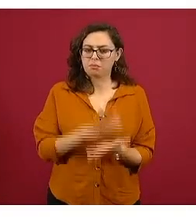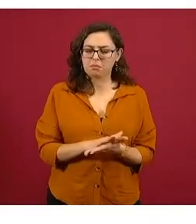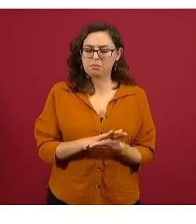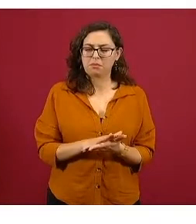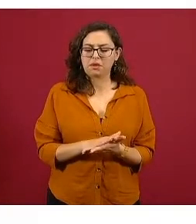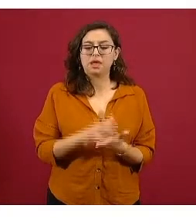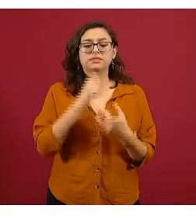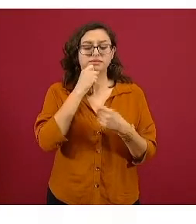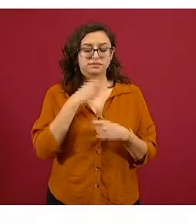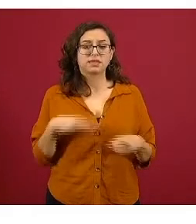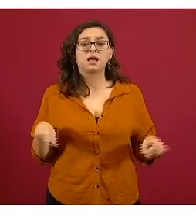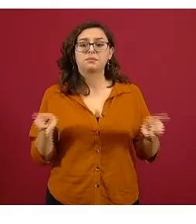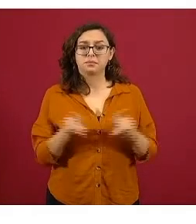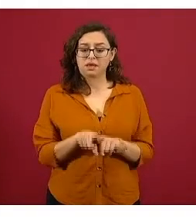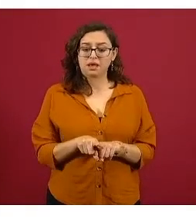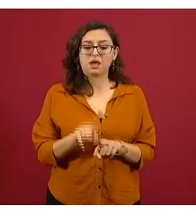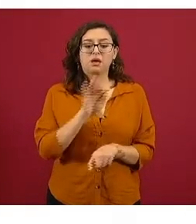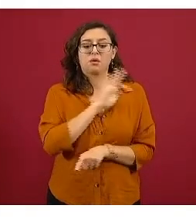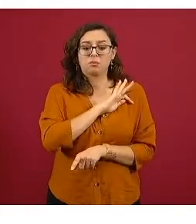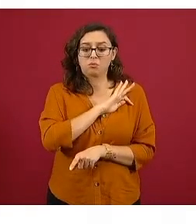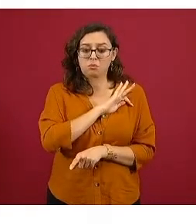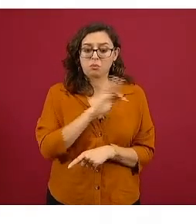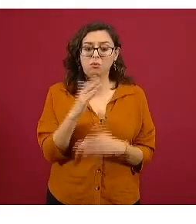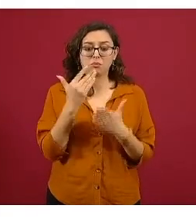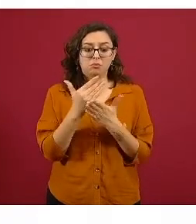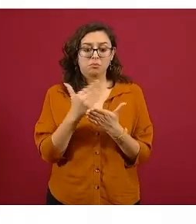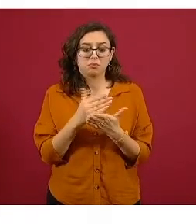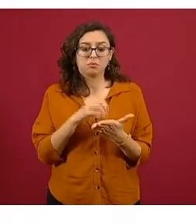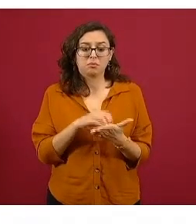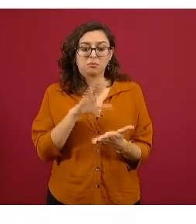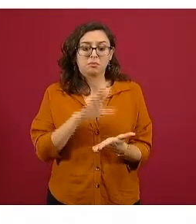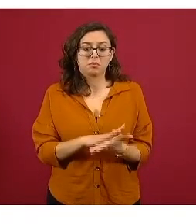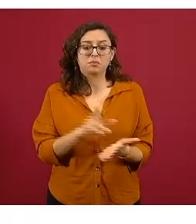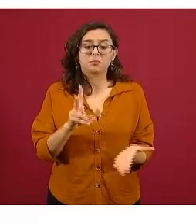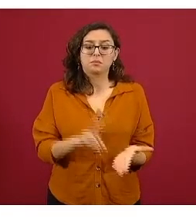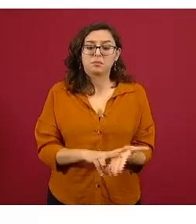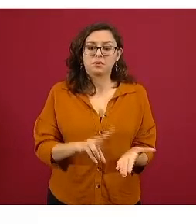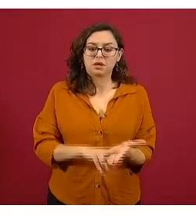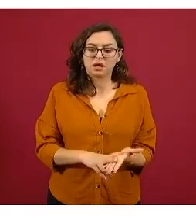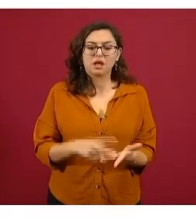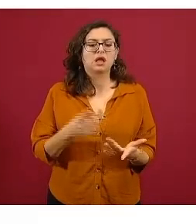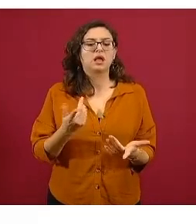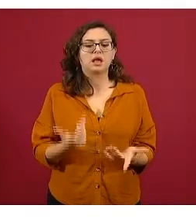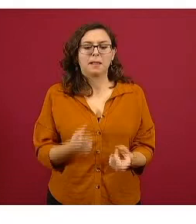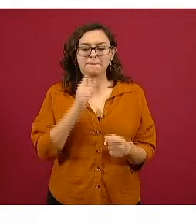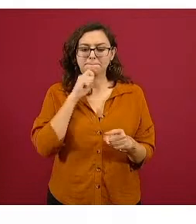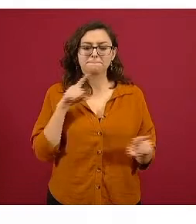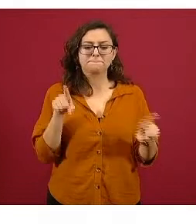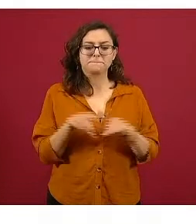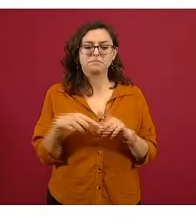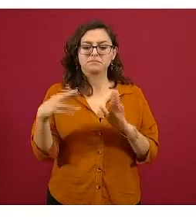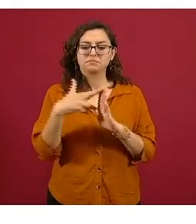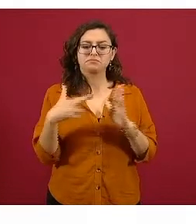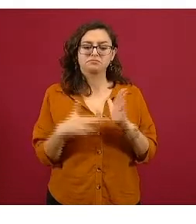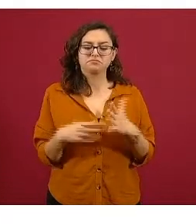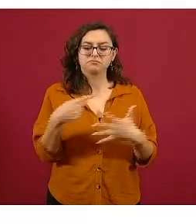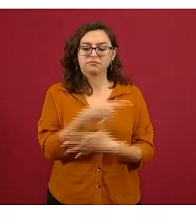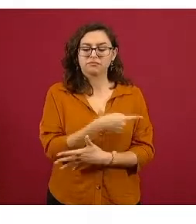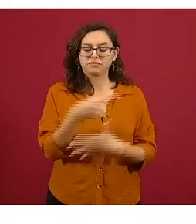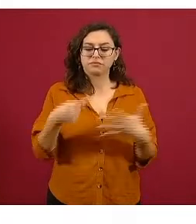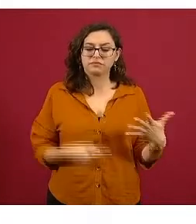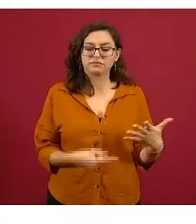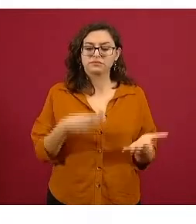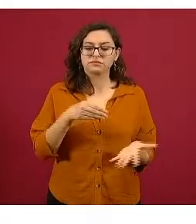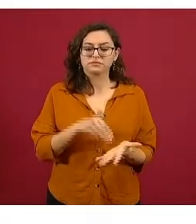ahí mismo permite validar el registro y el cumplimiento de los requisitos que se exigen